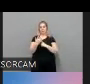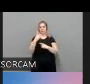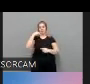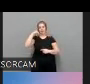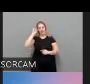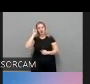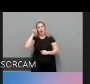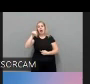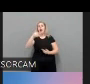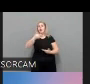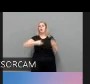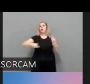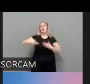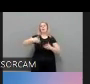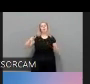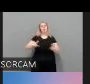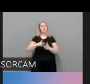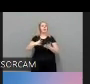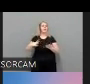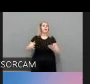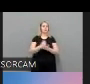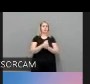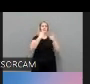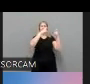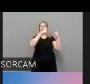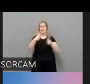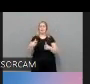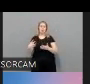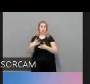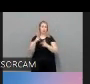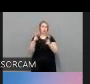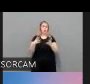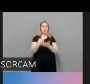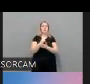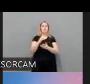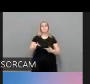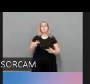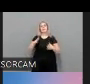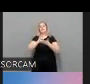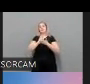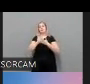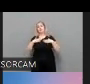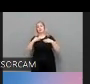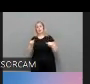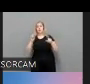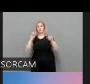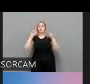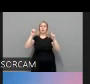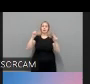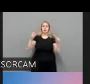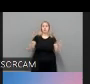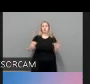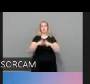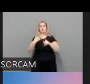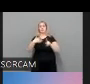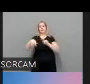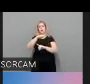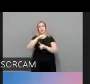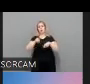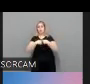colaboramos toda la sociedad, todos los estamentos sociales, además de los servicios sanitarios, los educativos, los sociales y el entorno